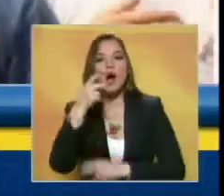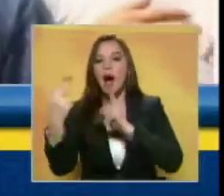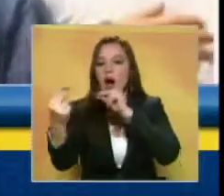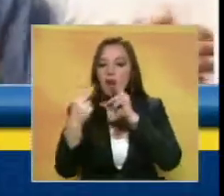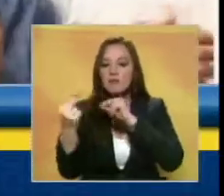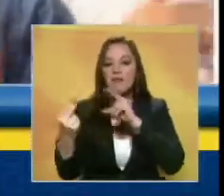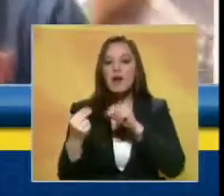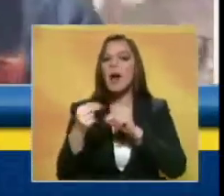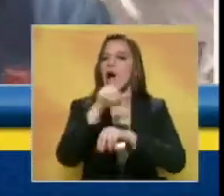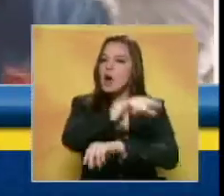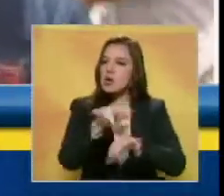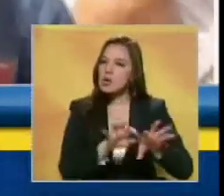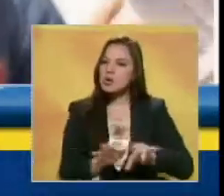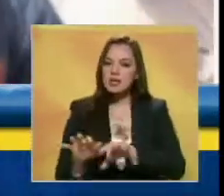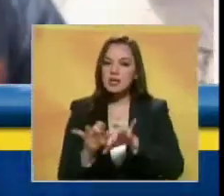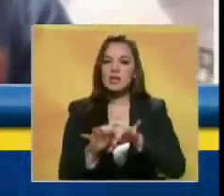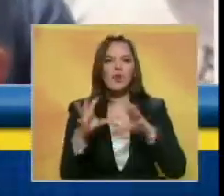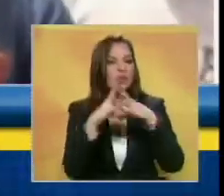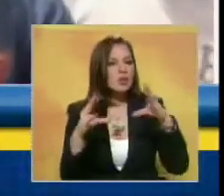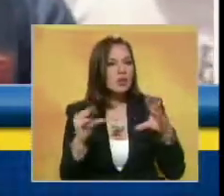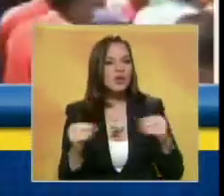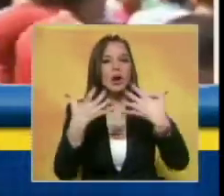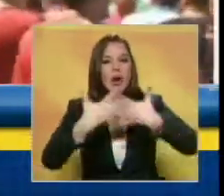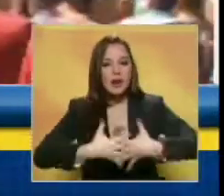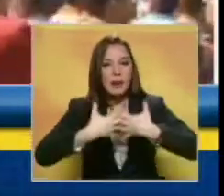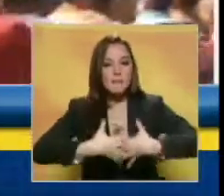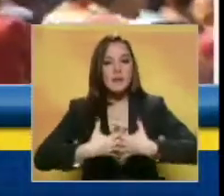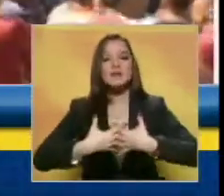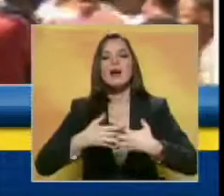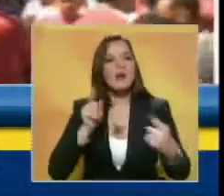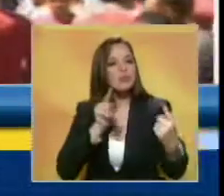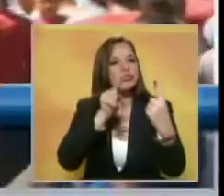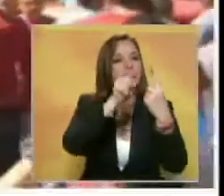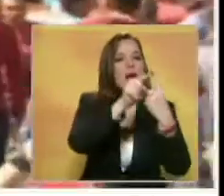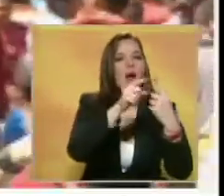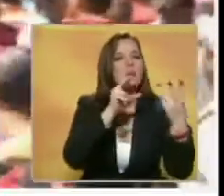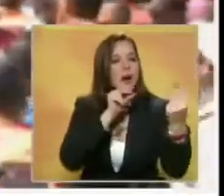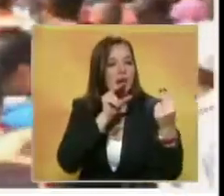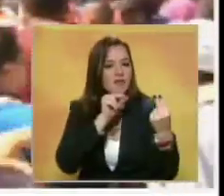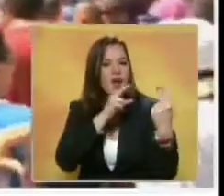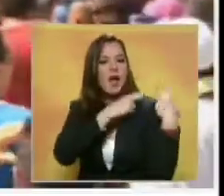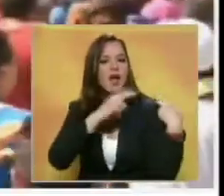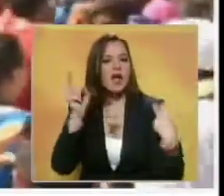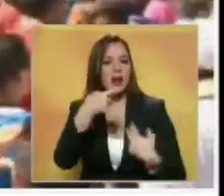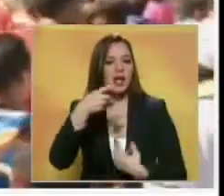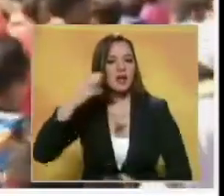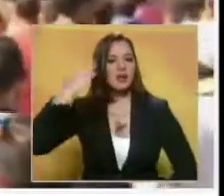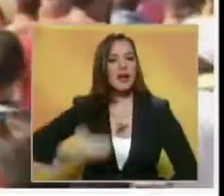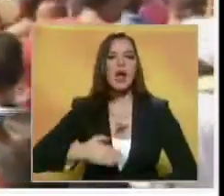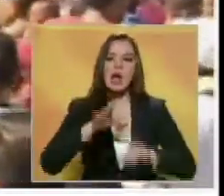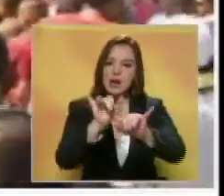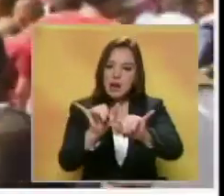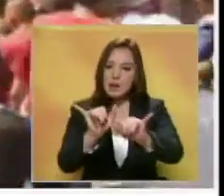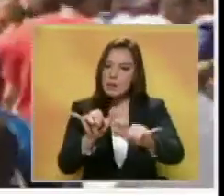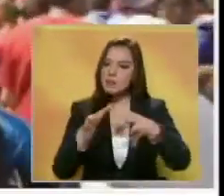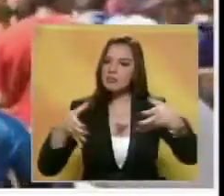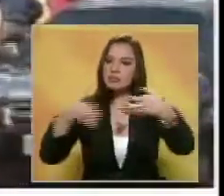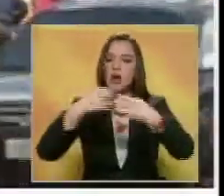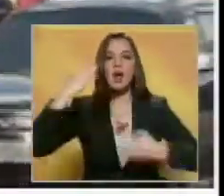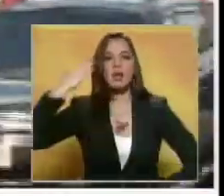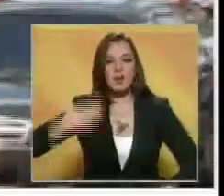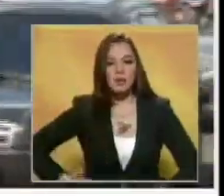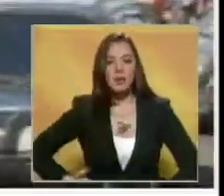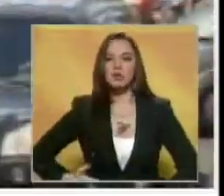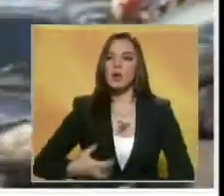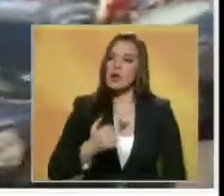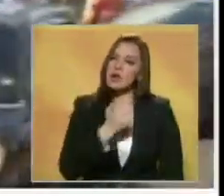secretarios generales de todas las empresas de Guayana, directamente para hablar con el general Arrayago en la misma oficina del Comando Core 8, es lamentable que se